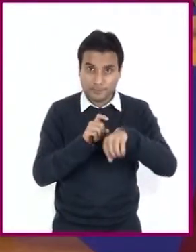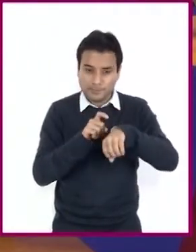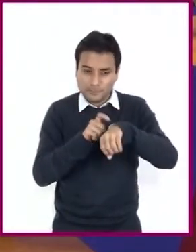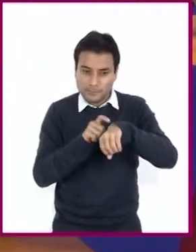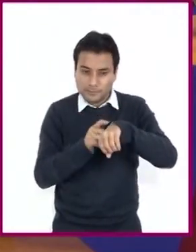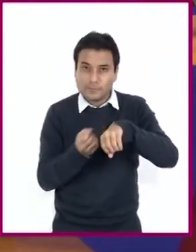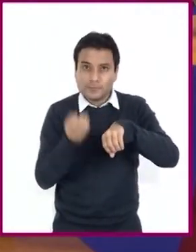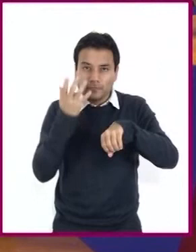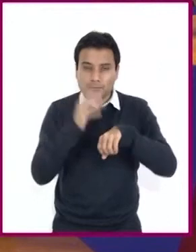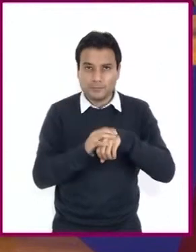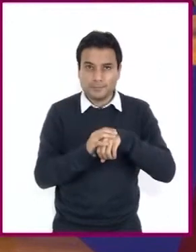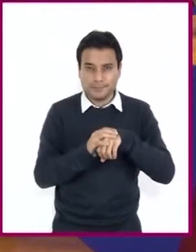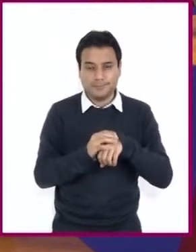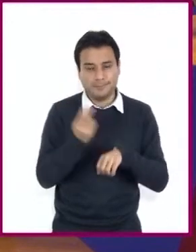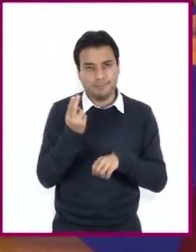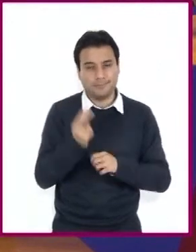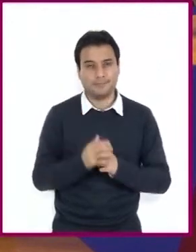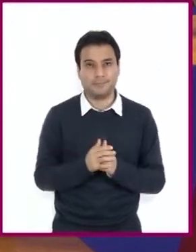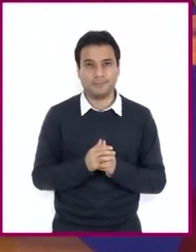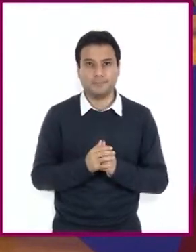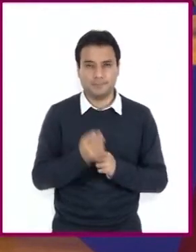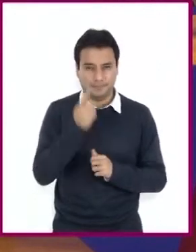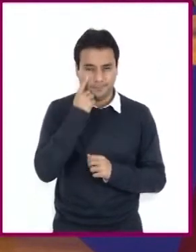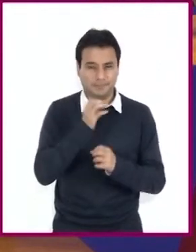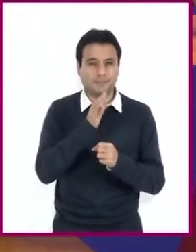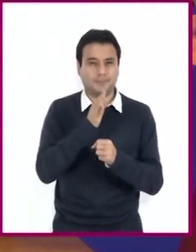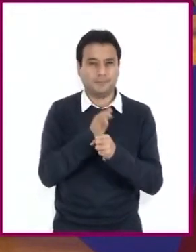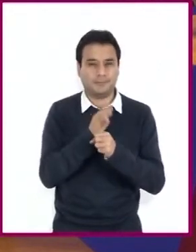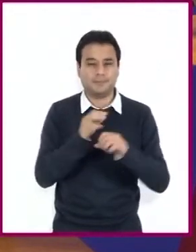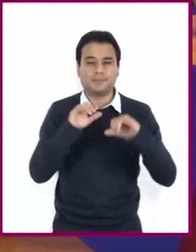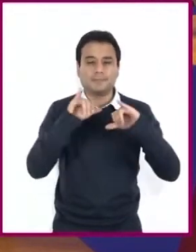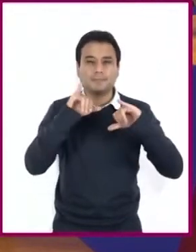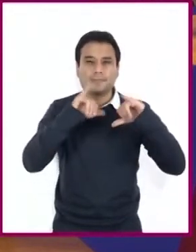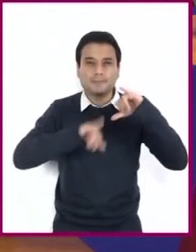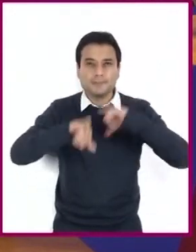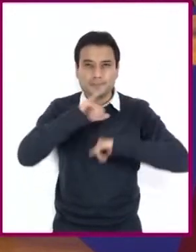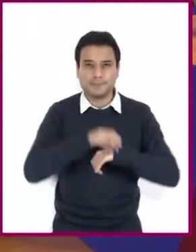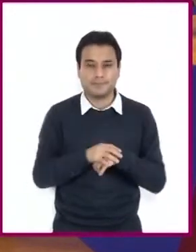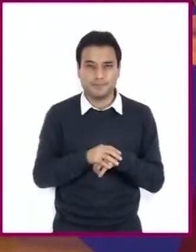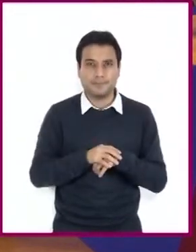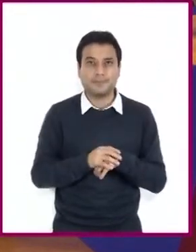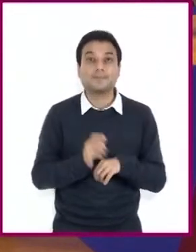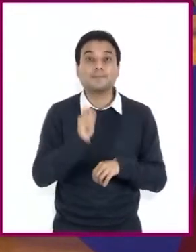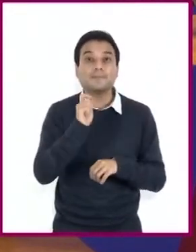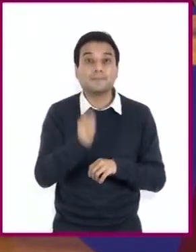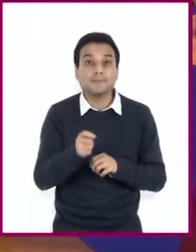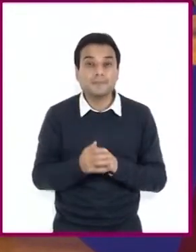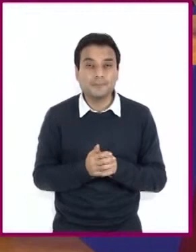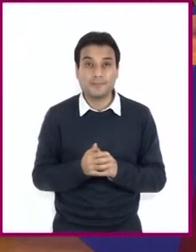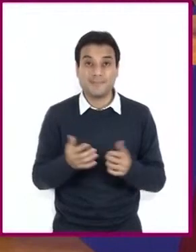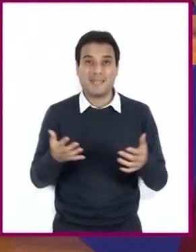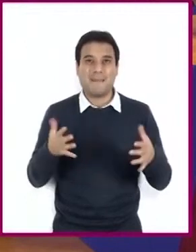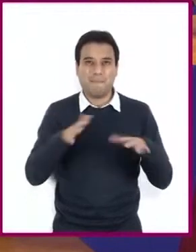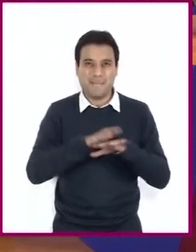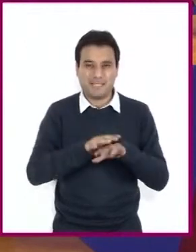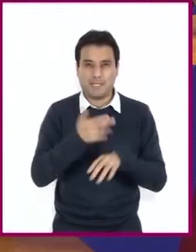o temperatura. Vamos a realizar un experimento de separación de mezclas